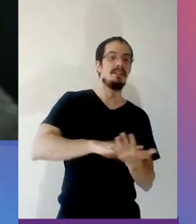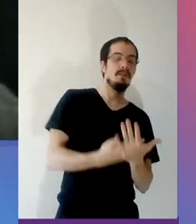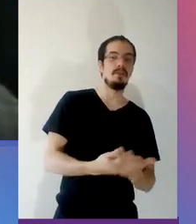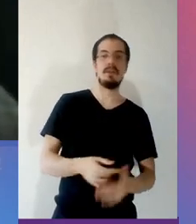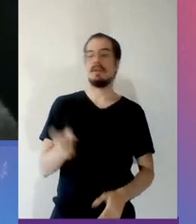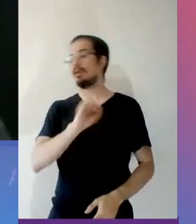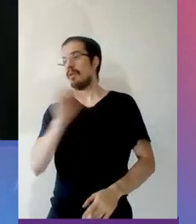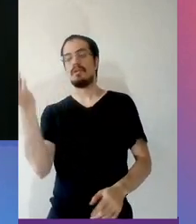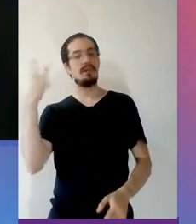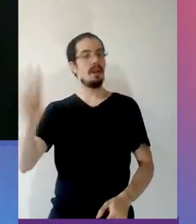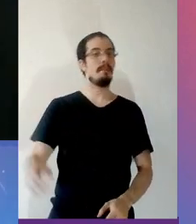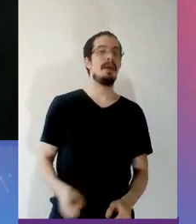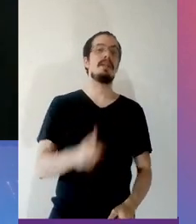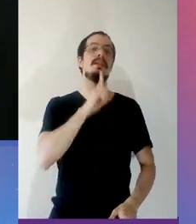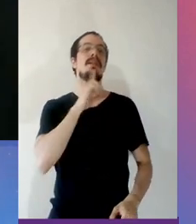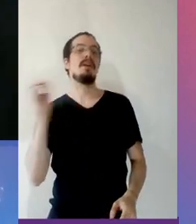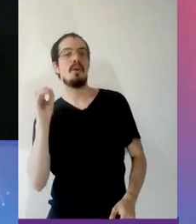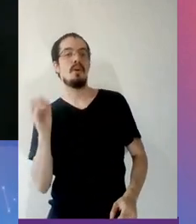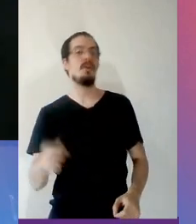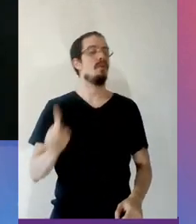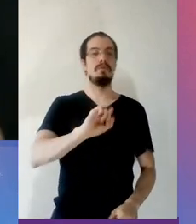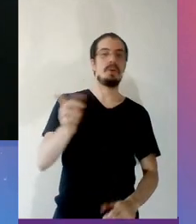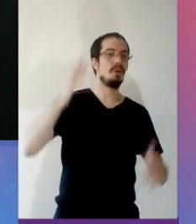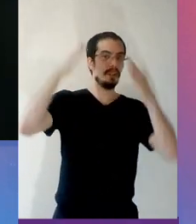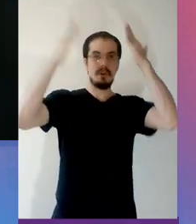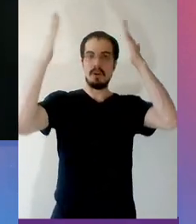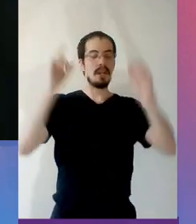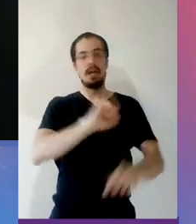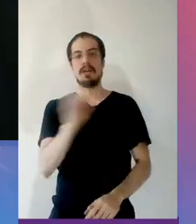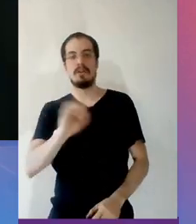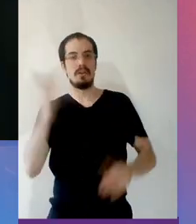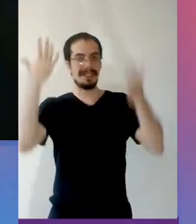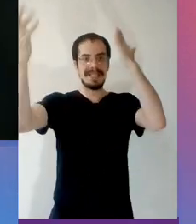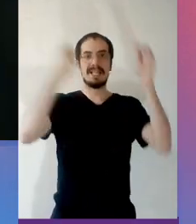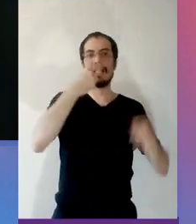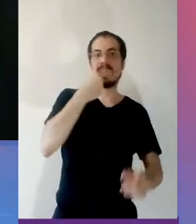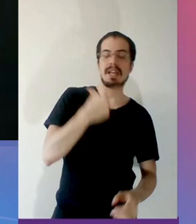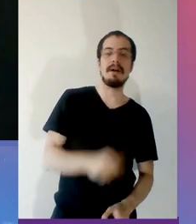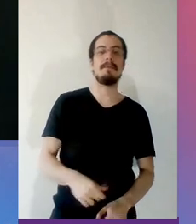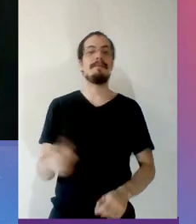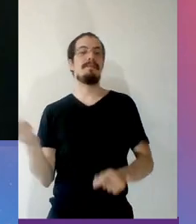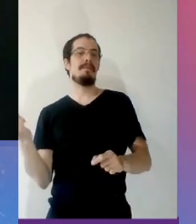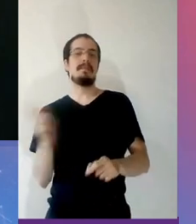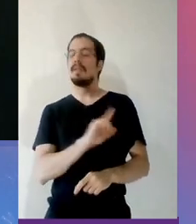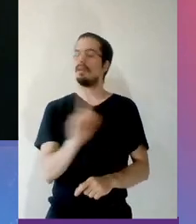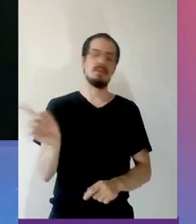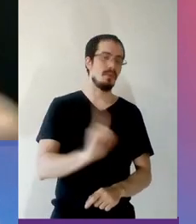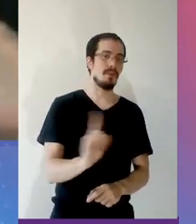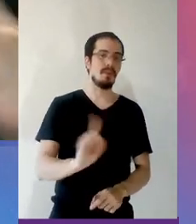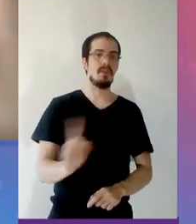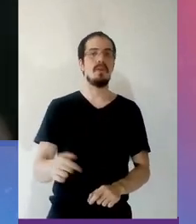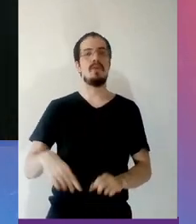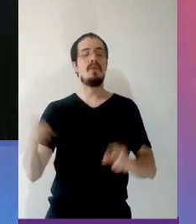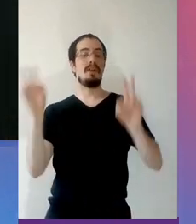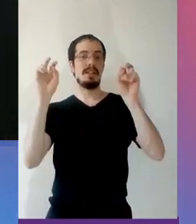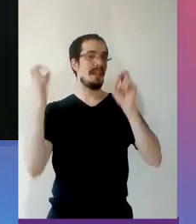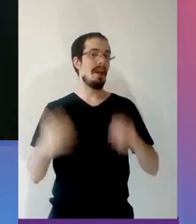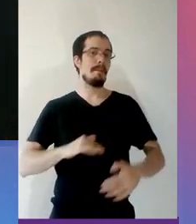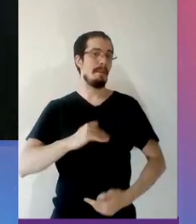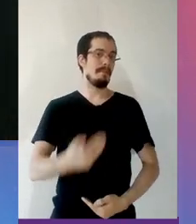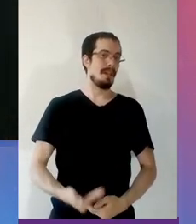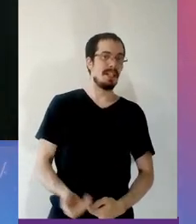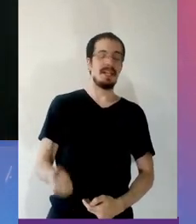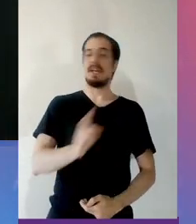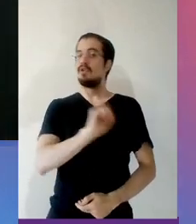de la psicología, ni de la psiquiatría, ni de la maternidad. Esto es un tema muchísimo más